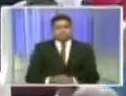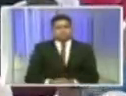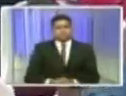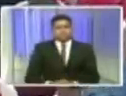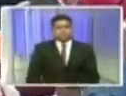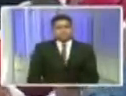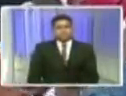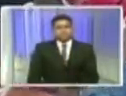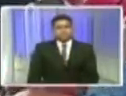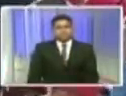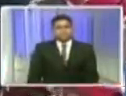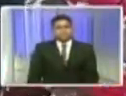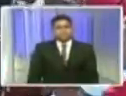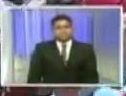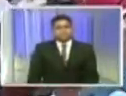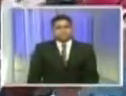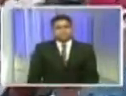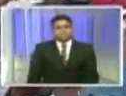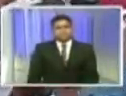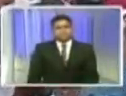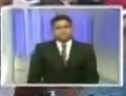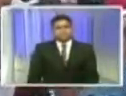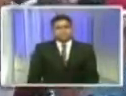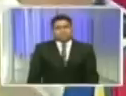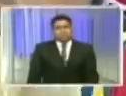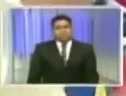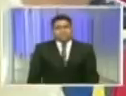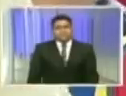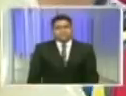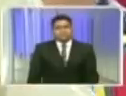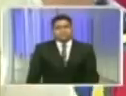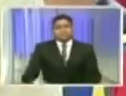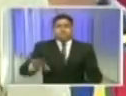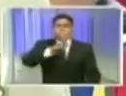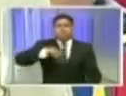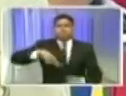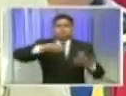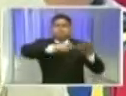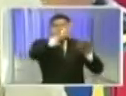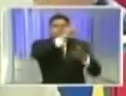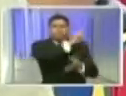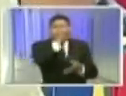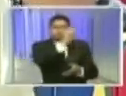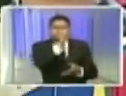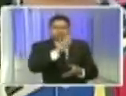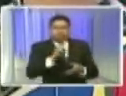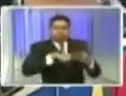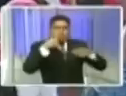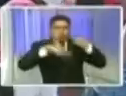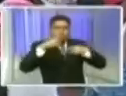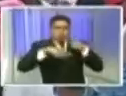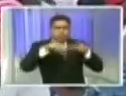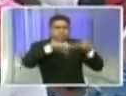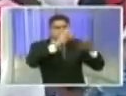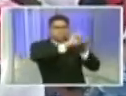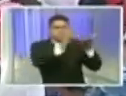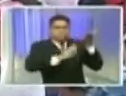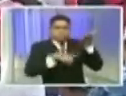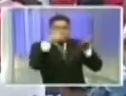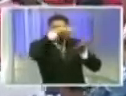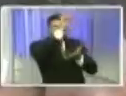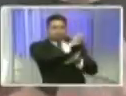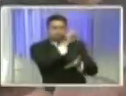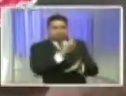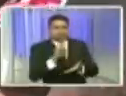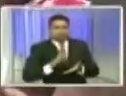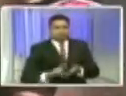con su atomizador. ¿Dónde están los grafiteros? ¿Cuántos grafiteros vinieron para acá? Mira, aquí están los muchachos grafiteros.